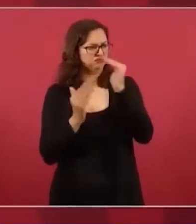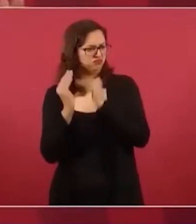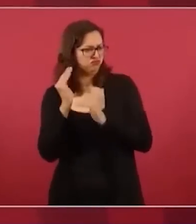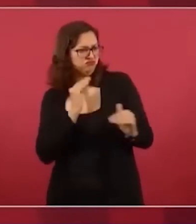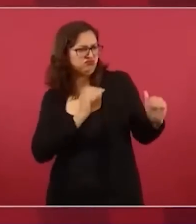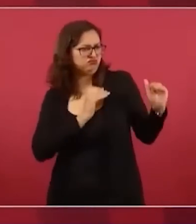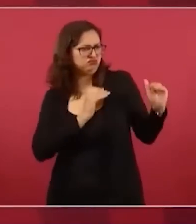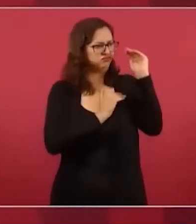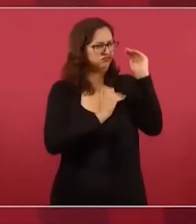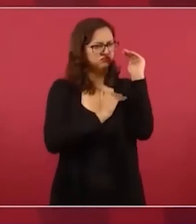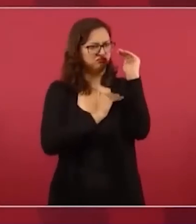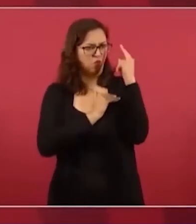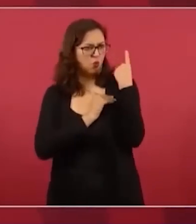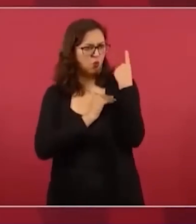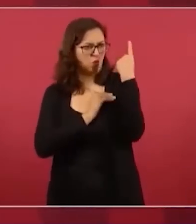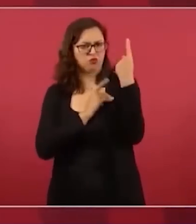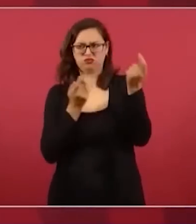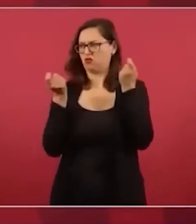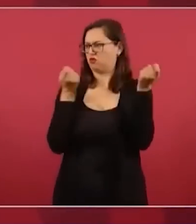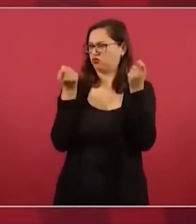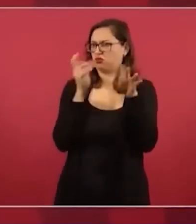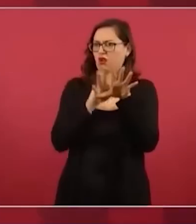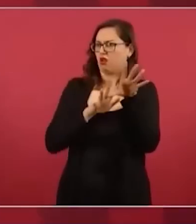¿Hay gobierno mundial?